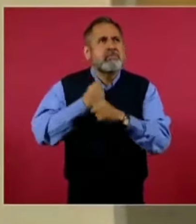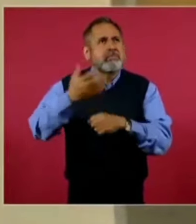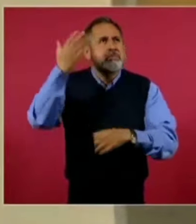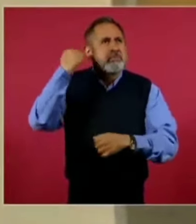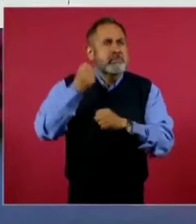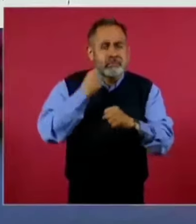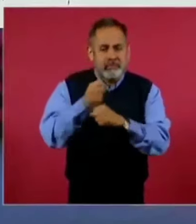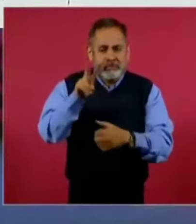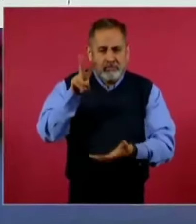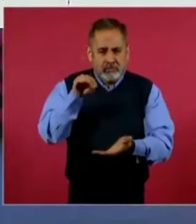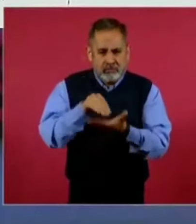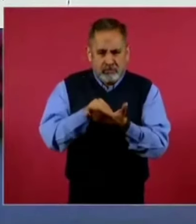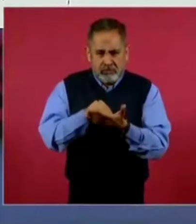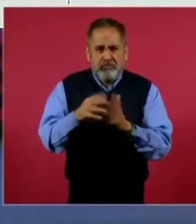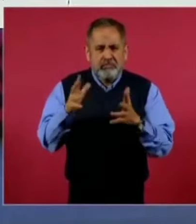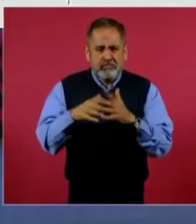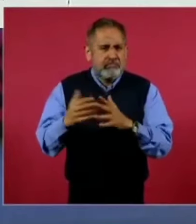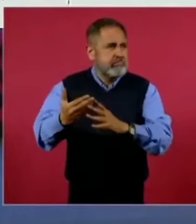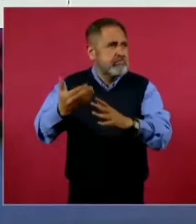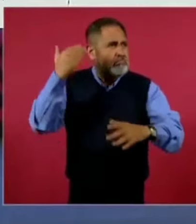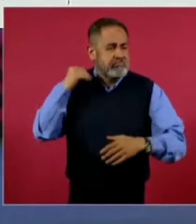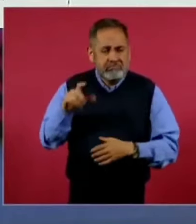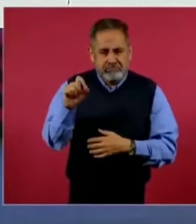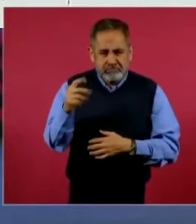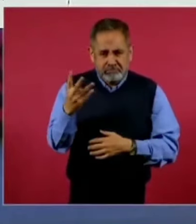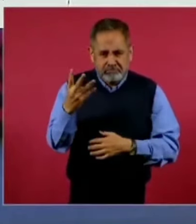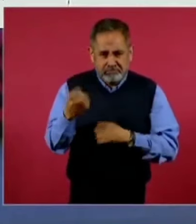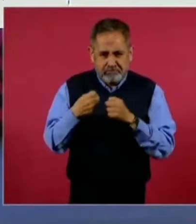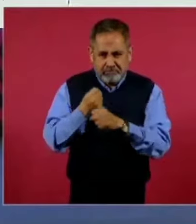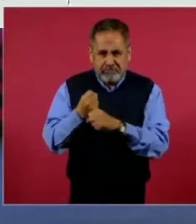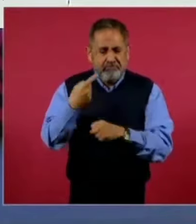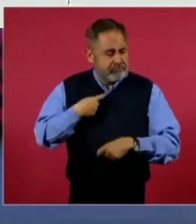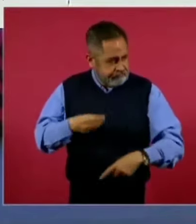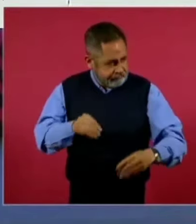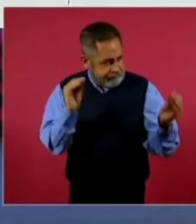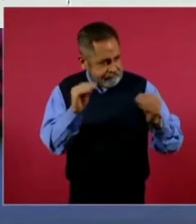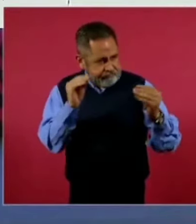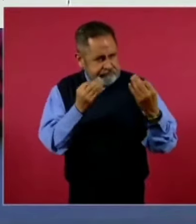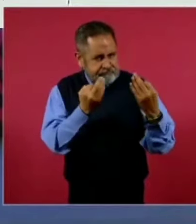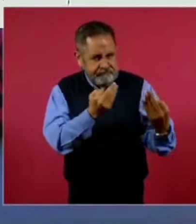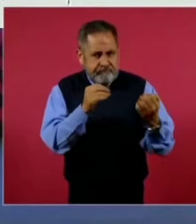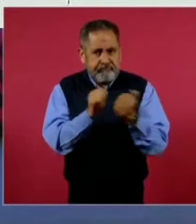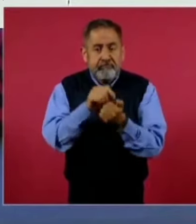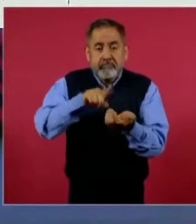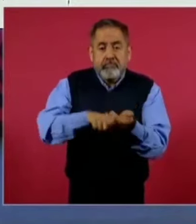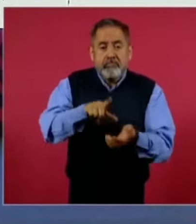2000, hace 24 años, ahí con López Obrador.